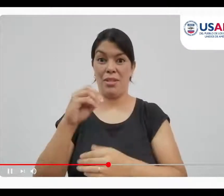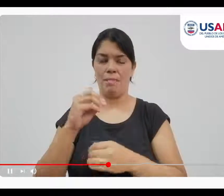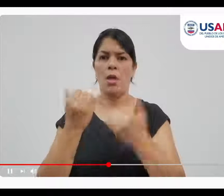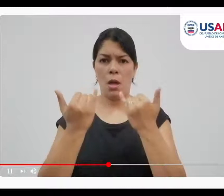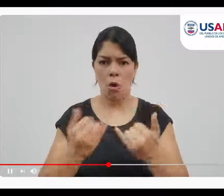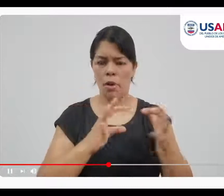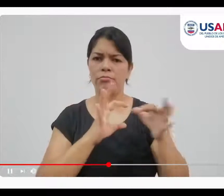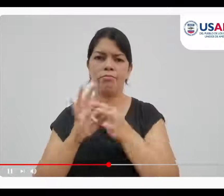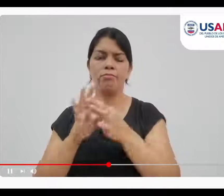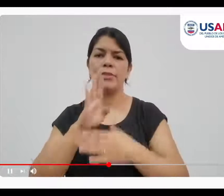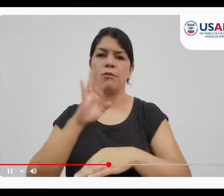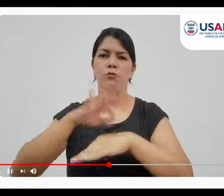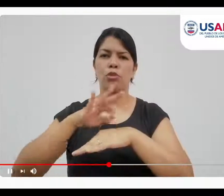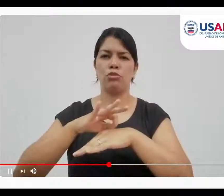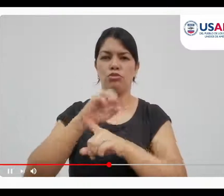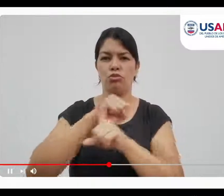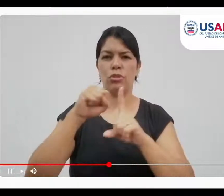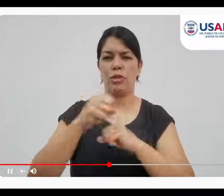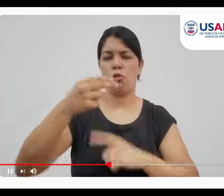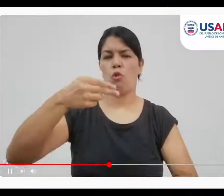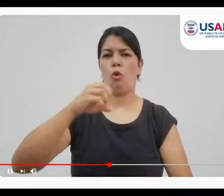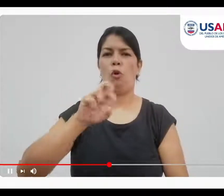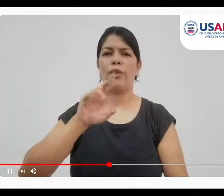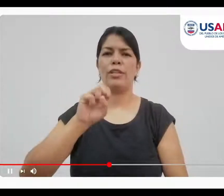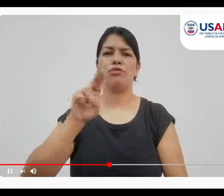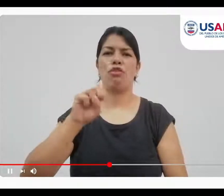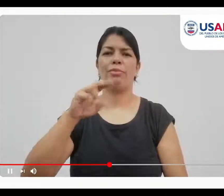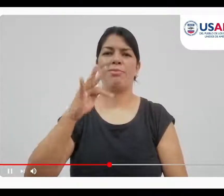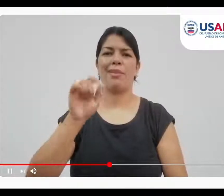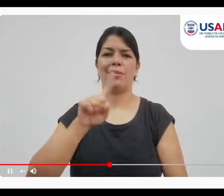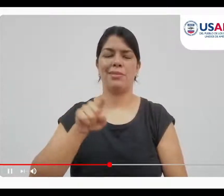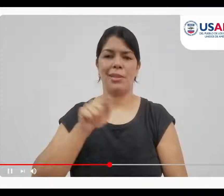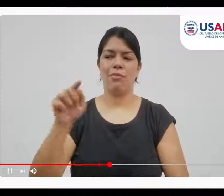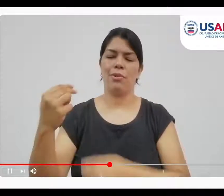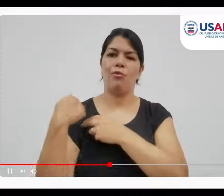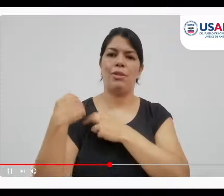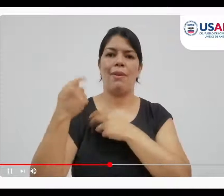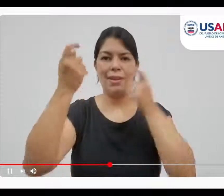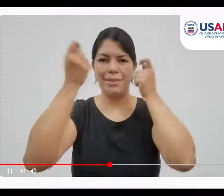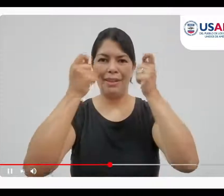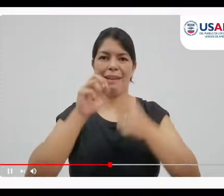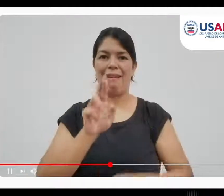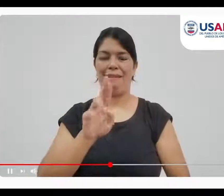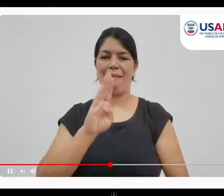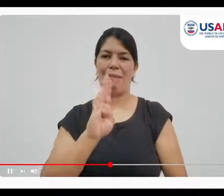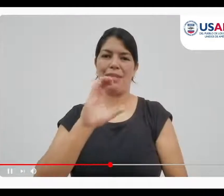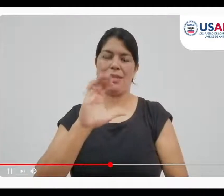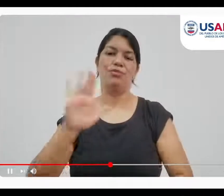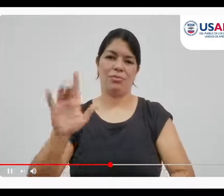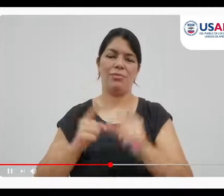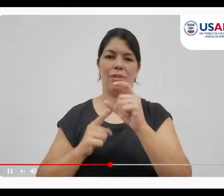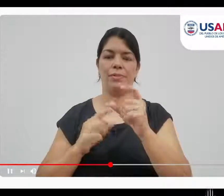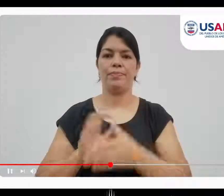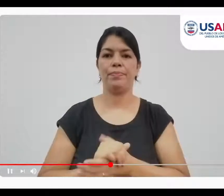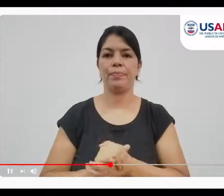la Fundación Social Horizontes, operadores de la estrategia de RBC en el municipio. Reconocer los